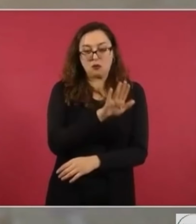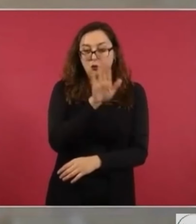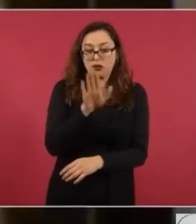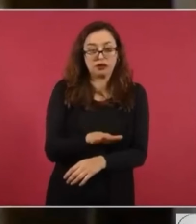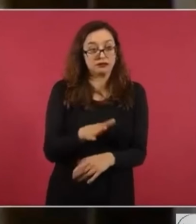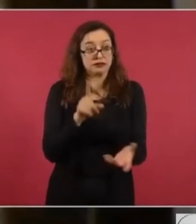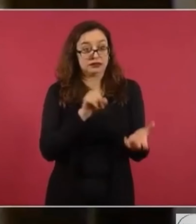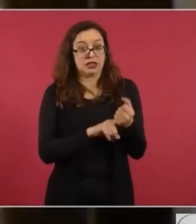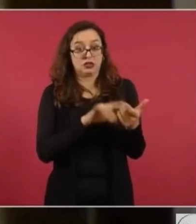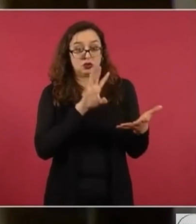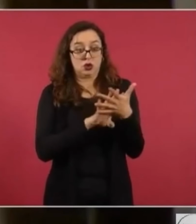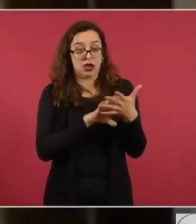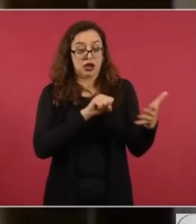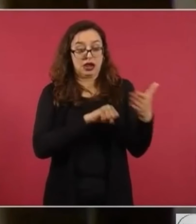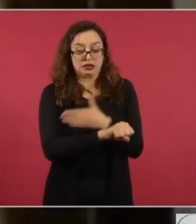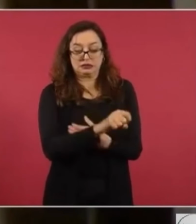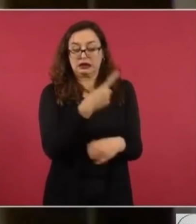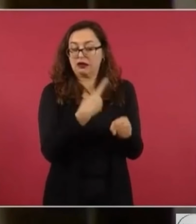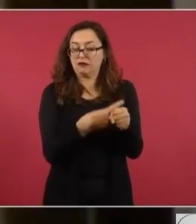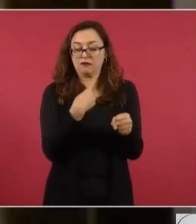está seriamente enfermo,